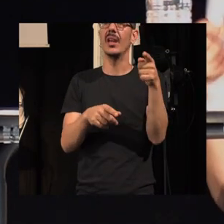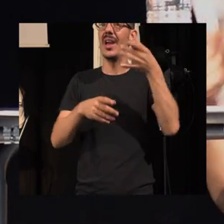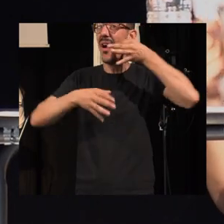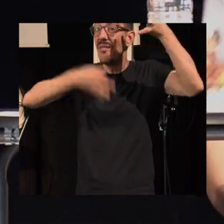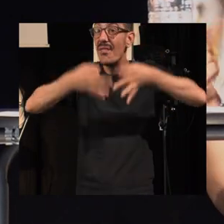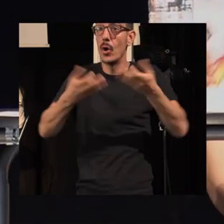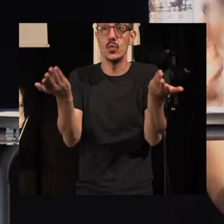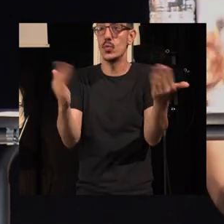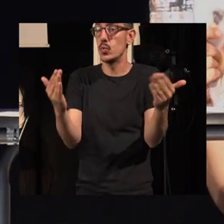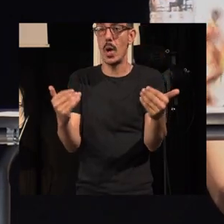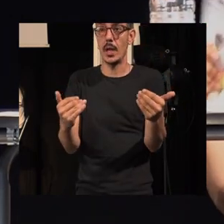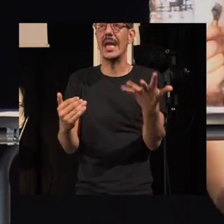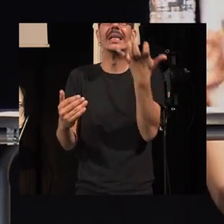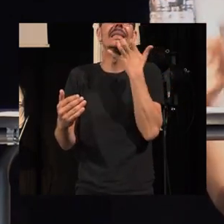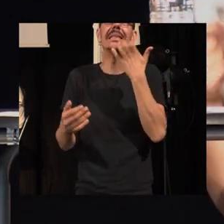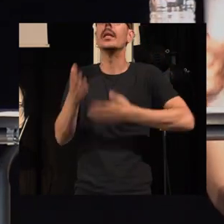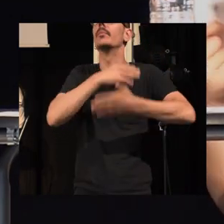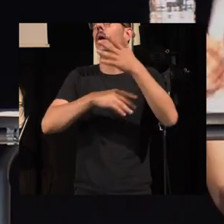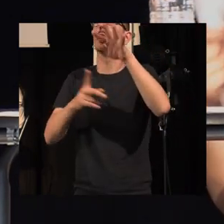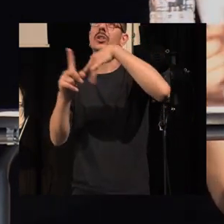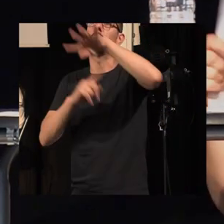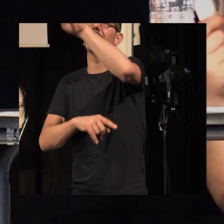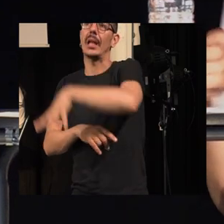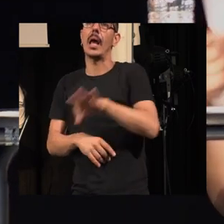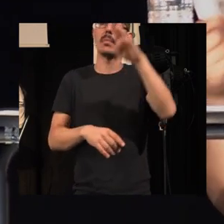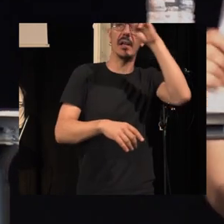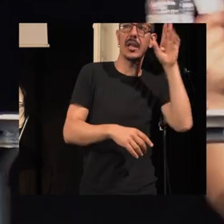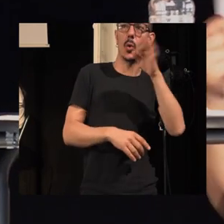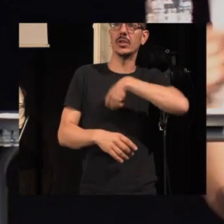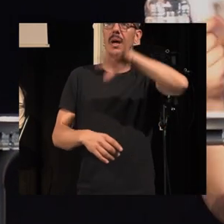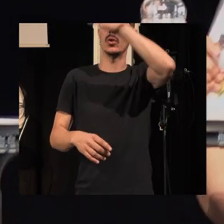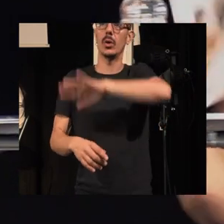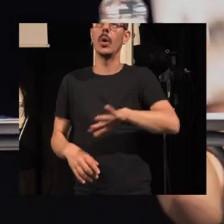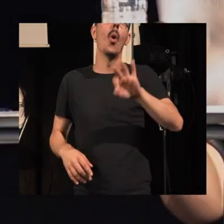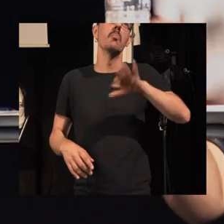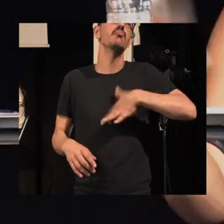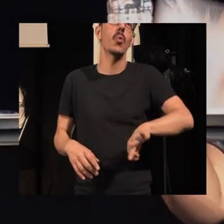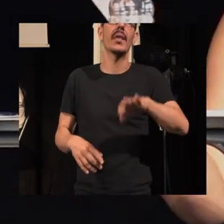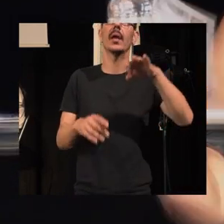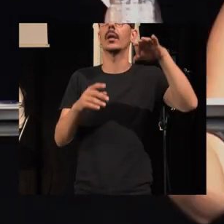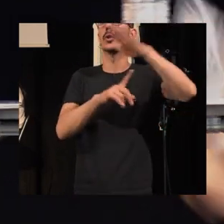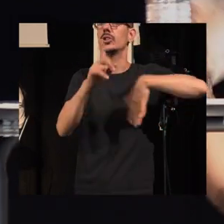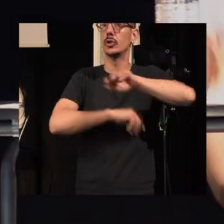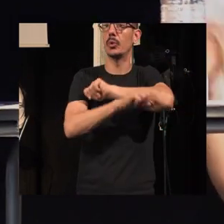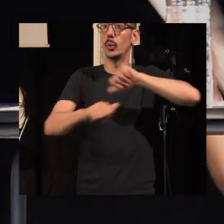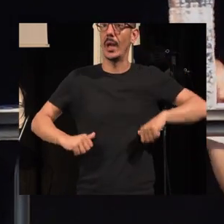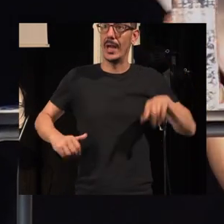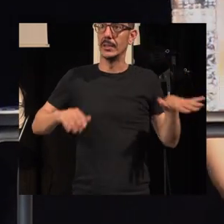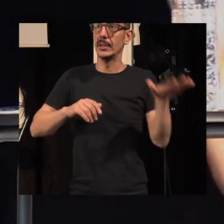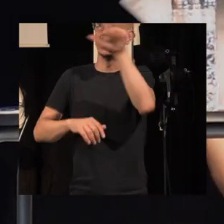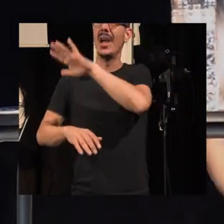en el contexto español, en el contexto catalán, en el contexto madrileño, probablemente también en el contexto portugués, es un